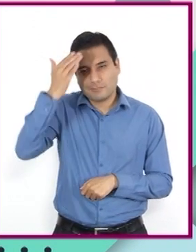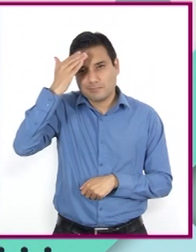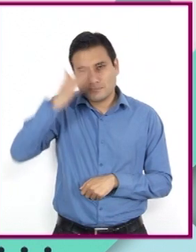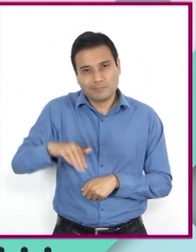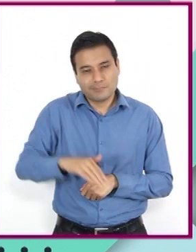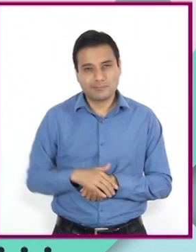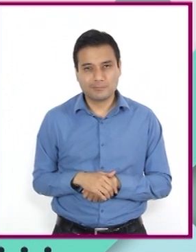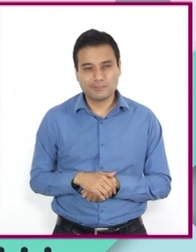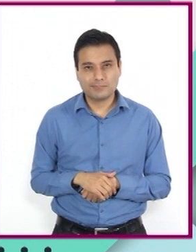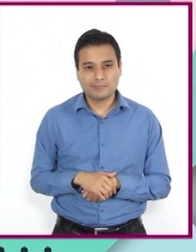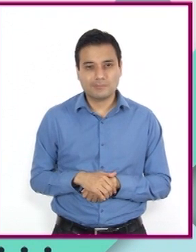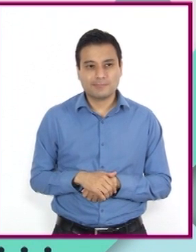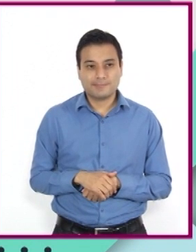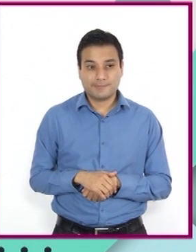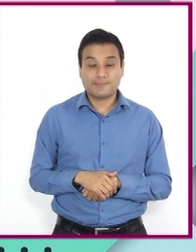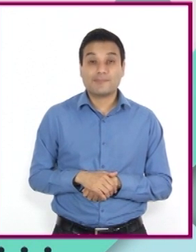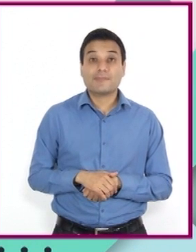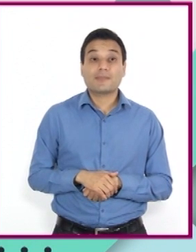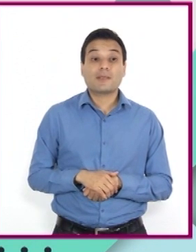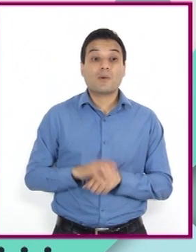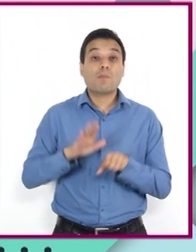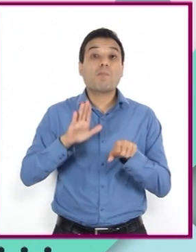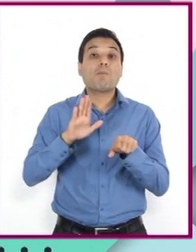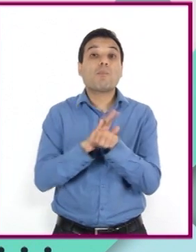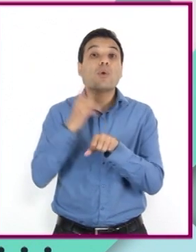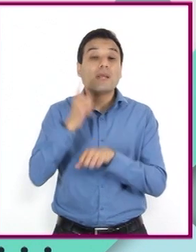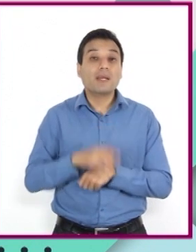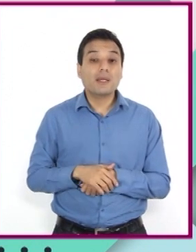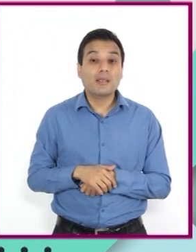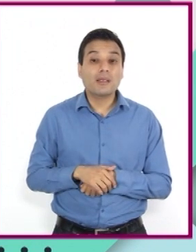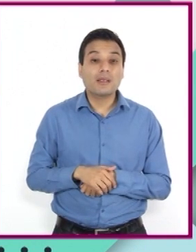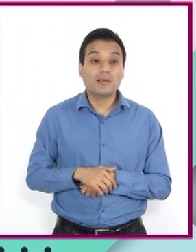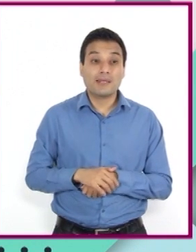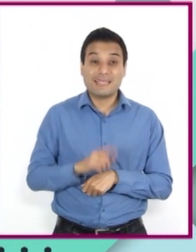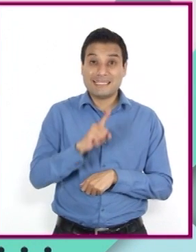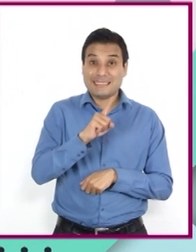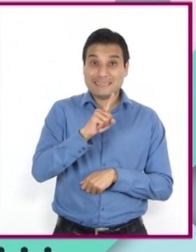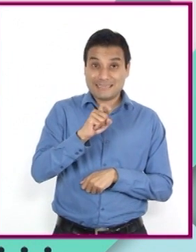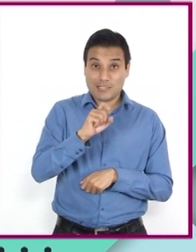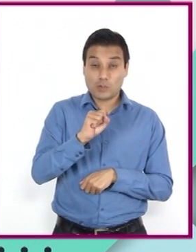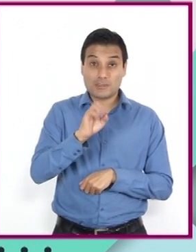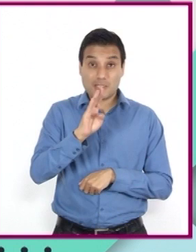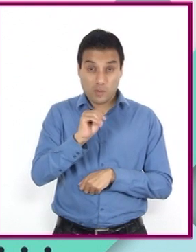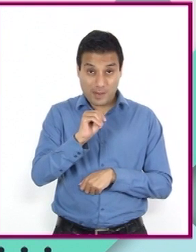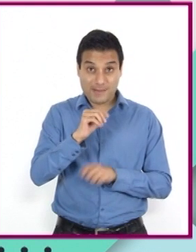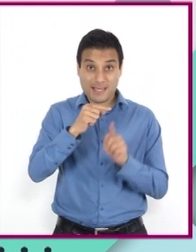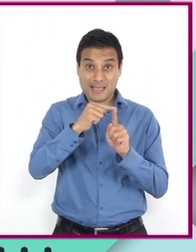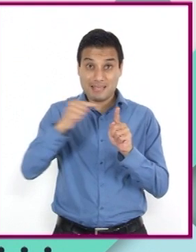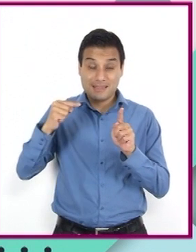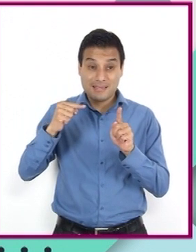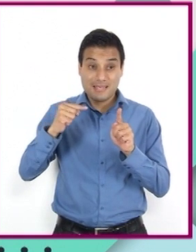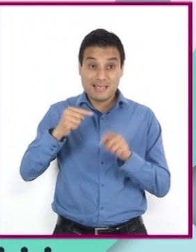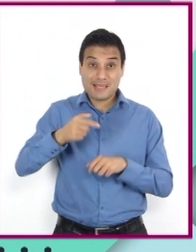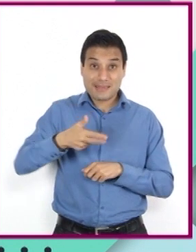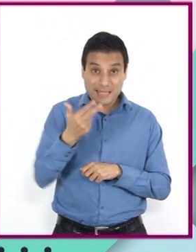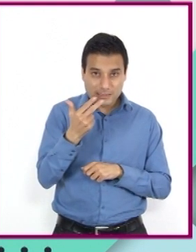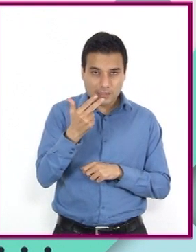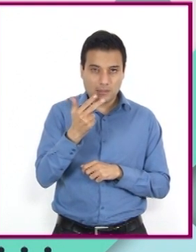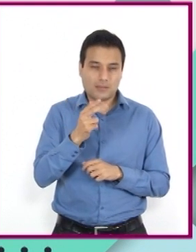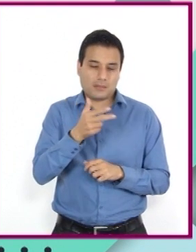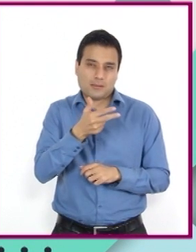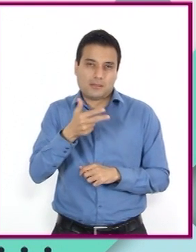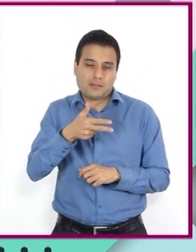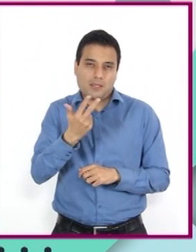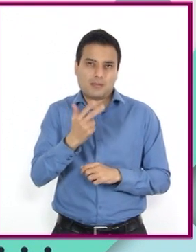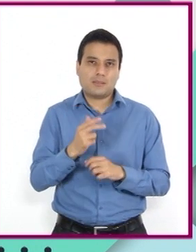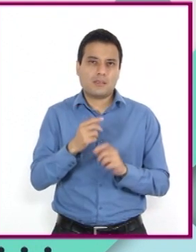respuesta? Es 13 negativo porque 169 entre 13 es igual a 13 y es